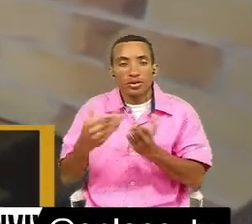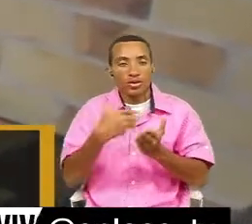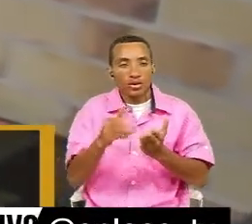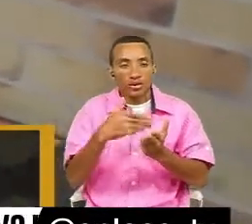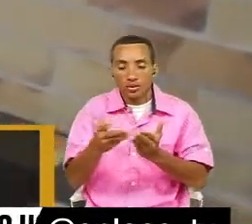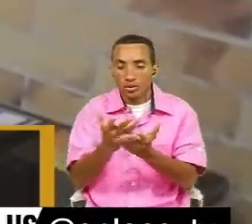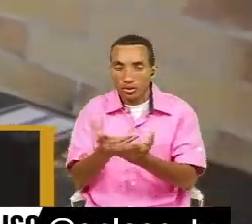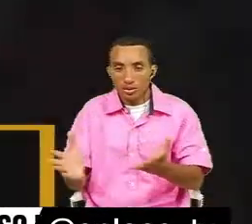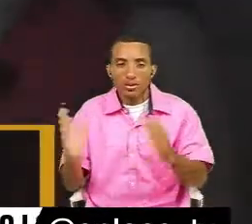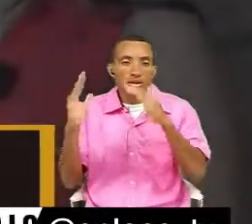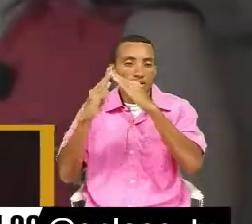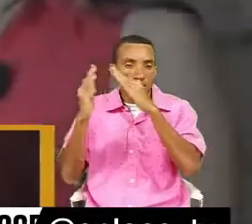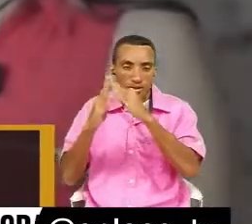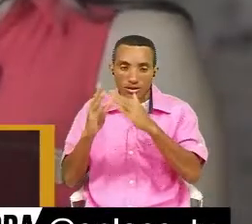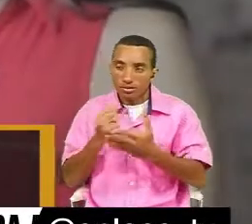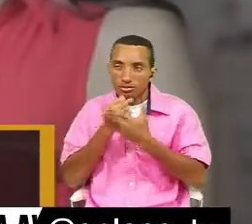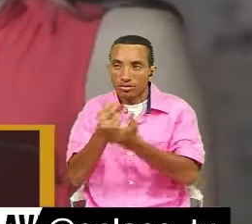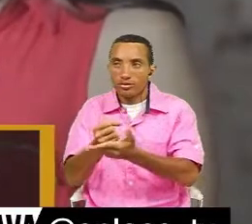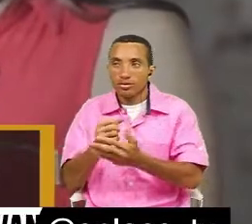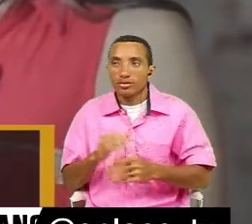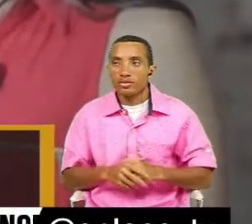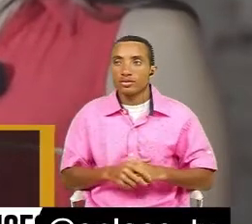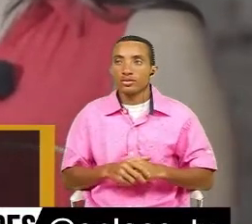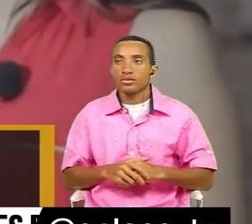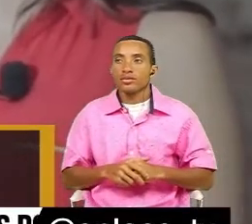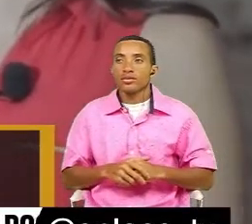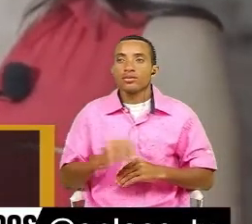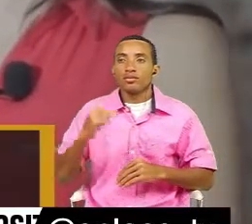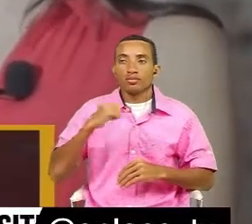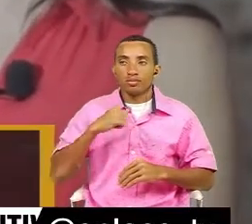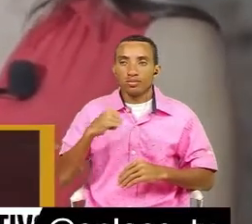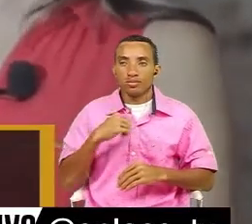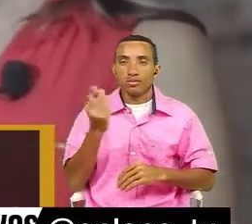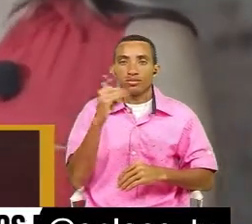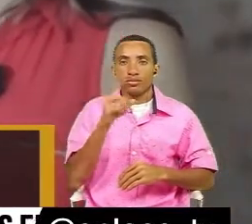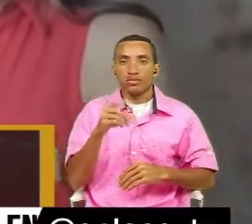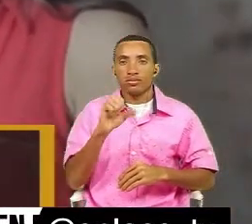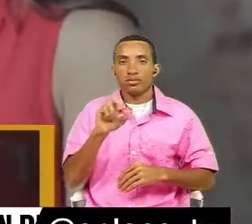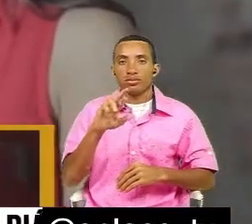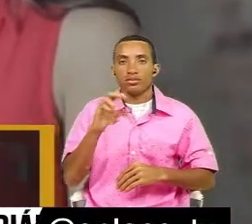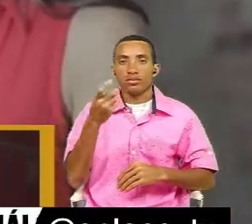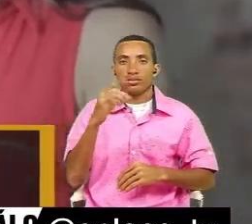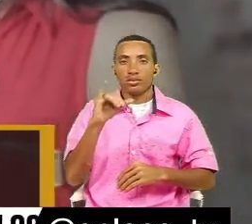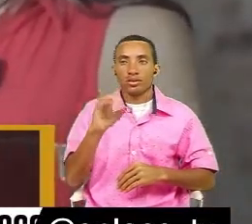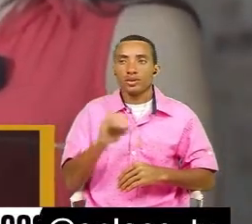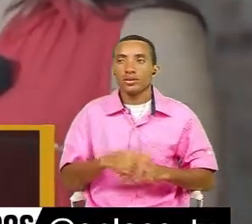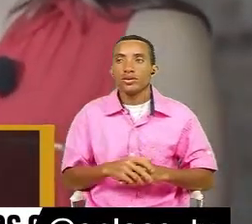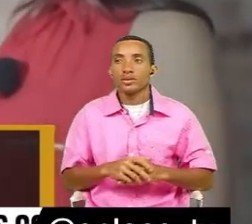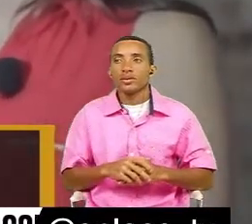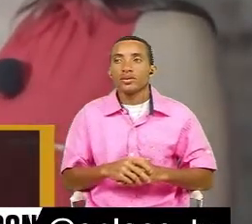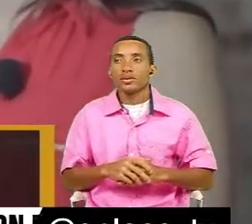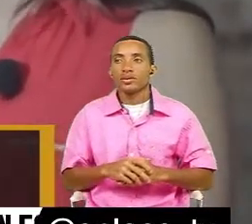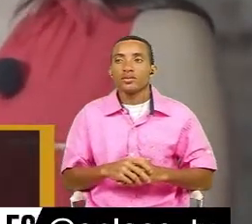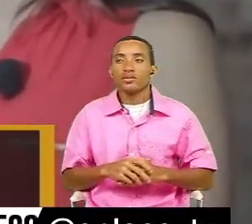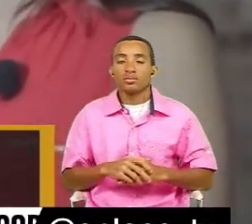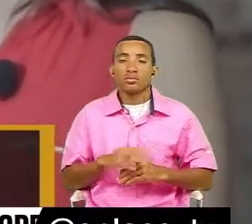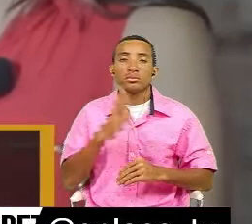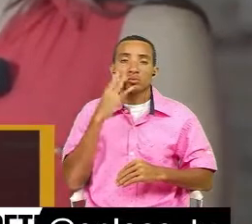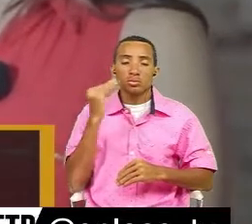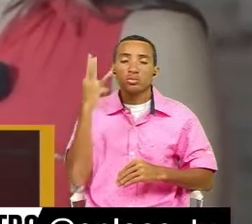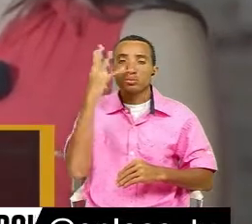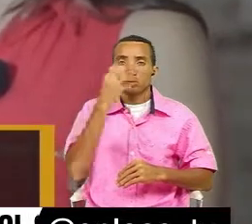ayudar en la casa. Bueno, tener a Sergio en la empresa trabajando ha sido una experiencia muy